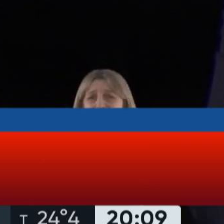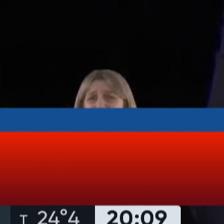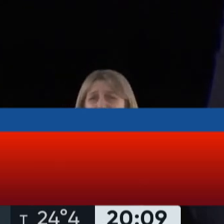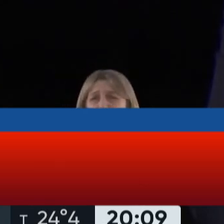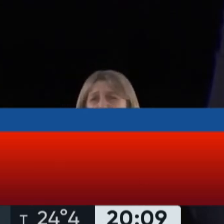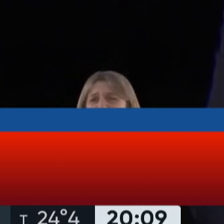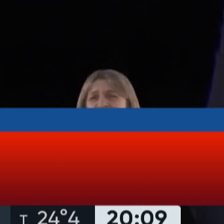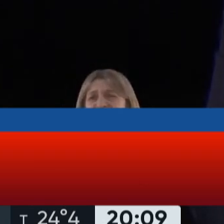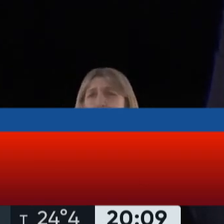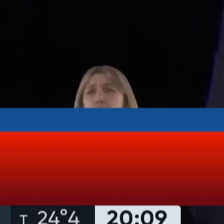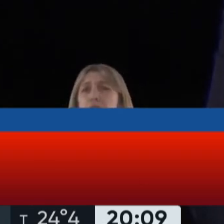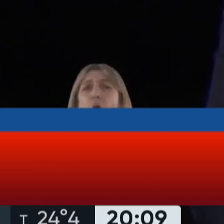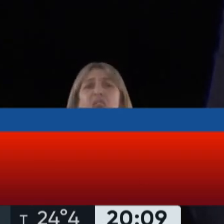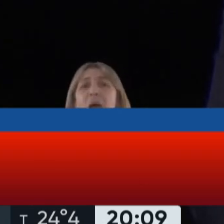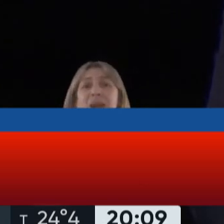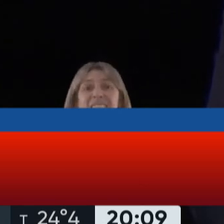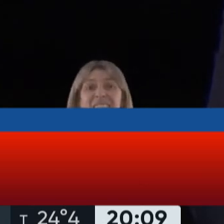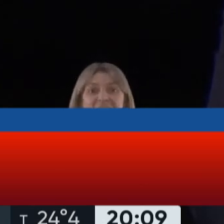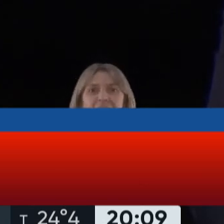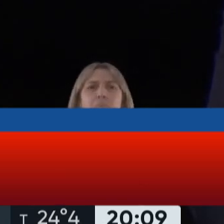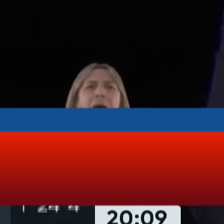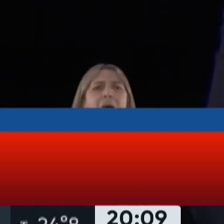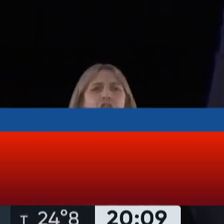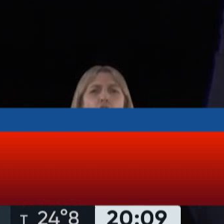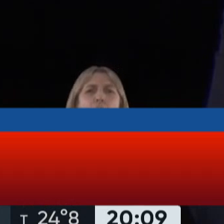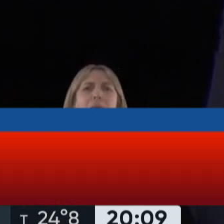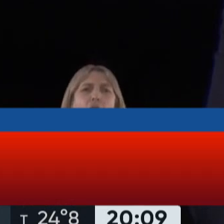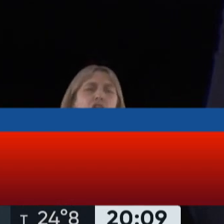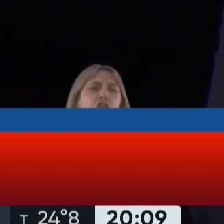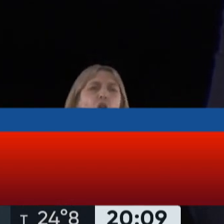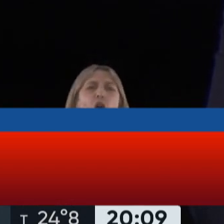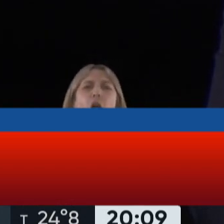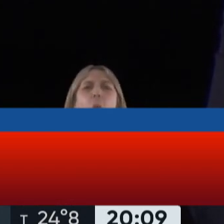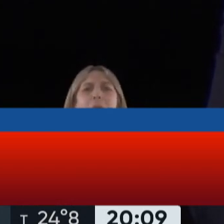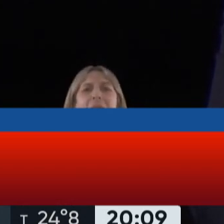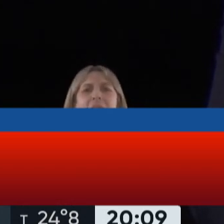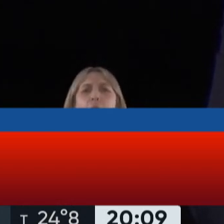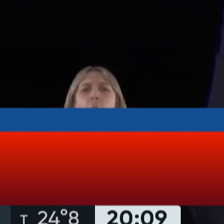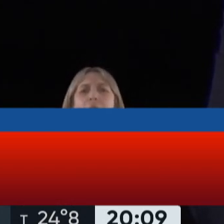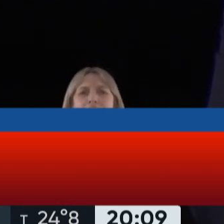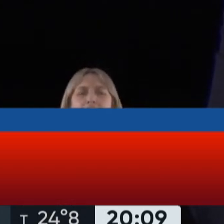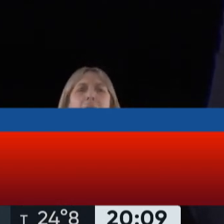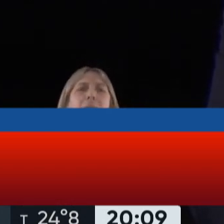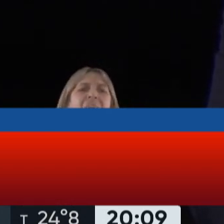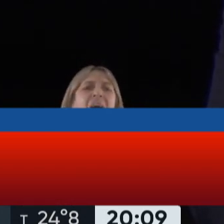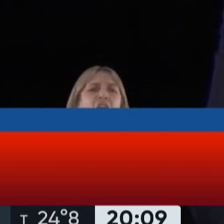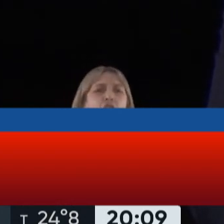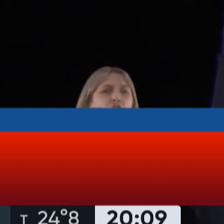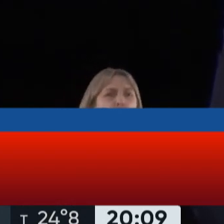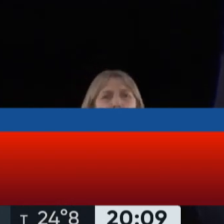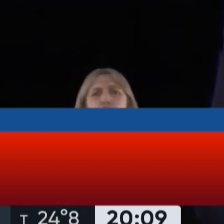que todos nos pongamos de pie, para que todos recuperemos el trabajo que teníamos, para que se reabran los kioscos,